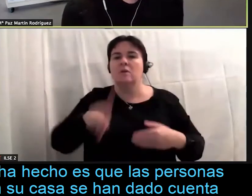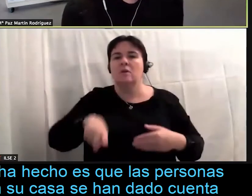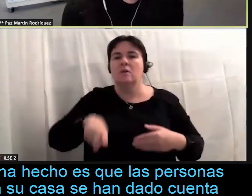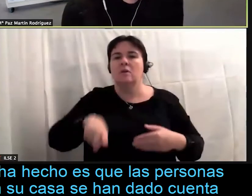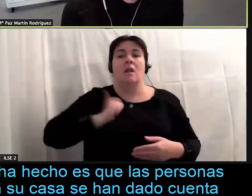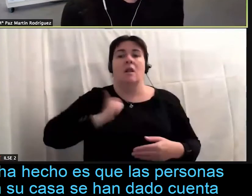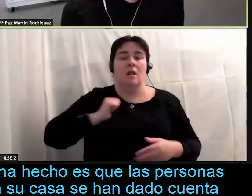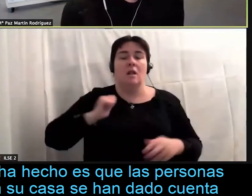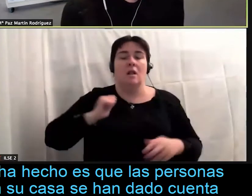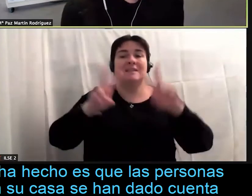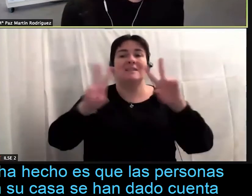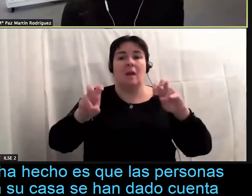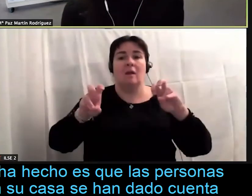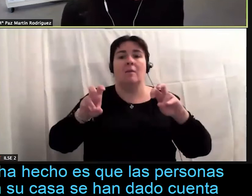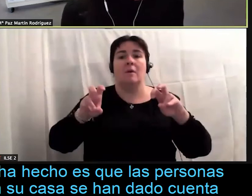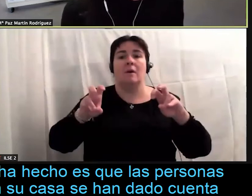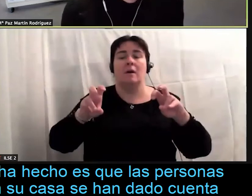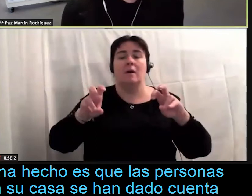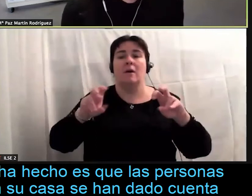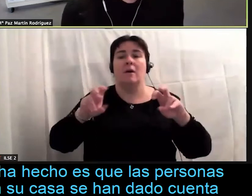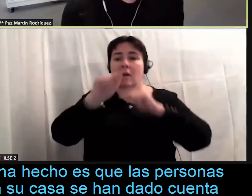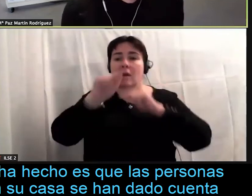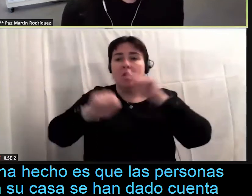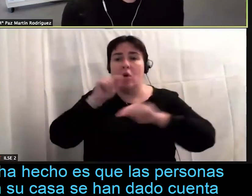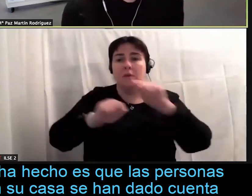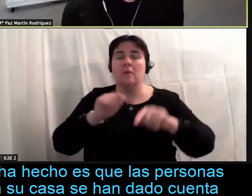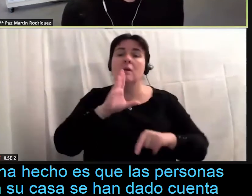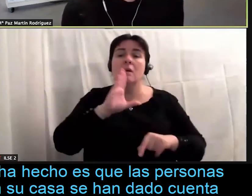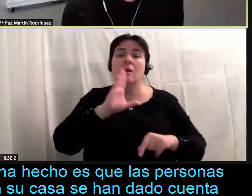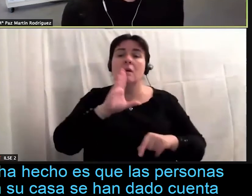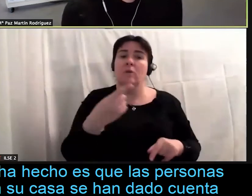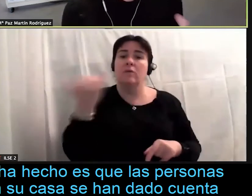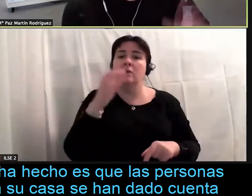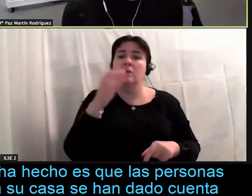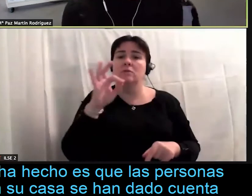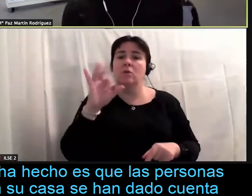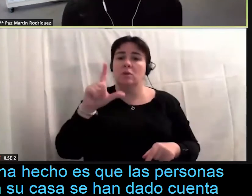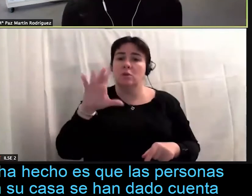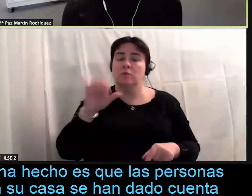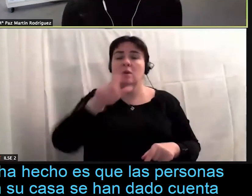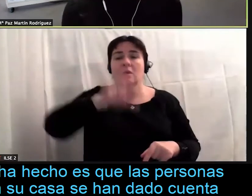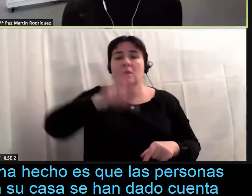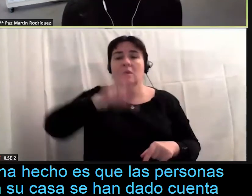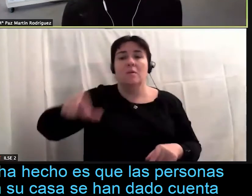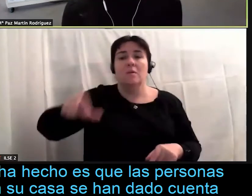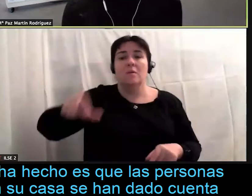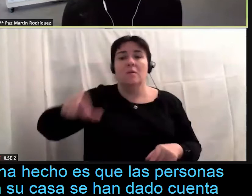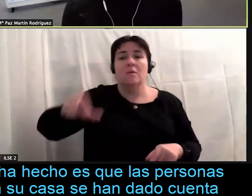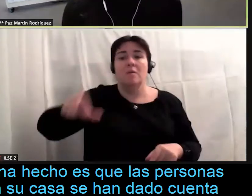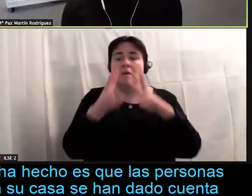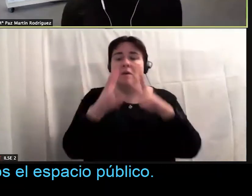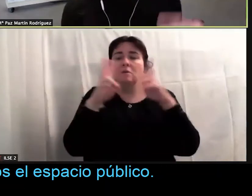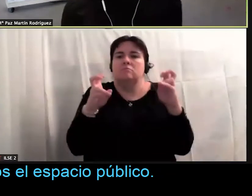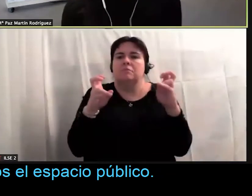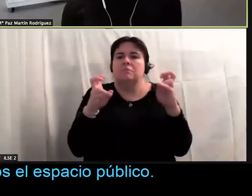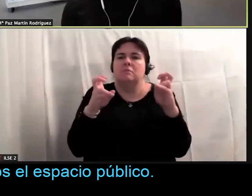lo que ha hecho, y tú le decías, José Luis, al principio, es que las personas que han estado encerradas, confinadas en su casa, se han dado cuenta de cuánto echaban de menos